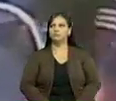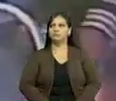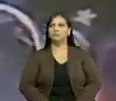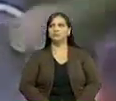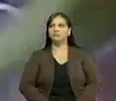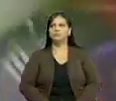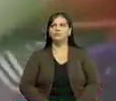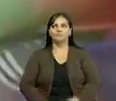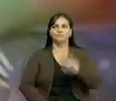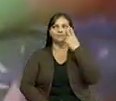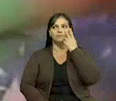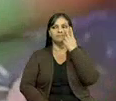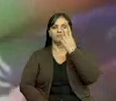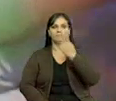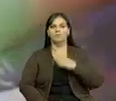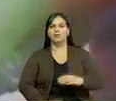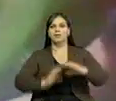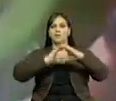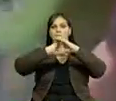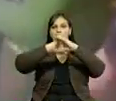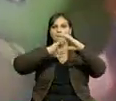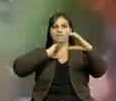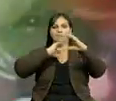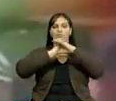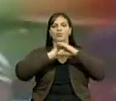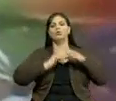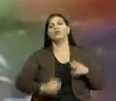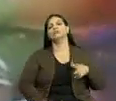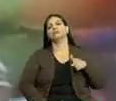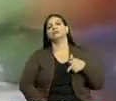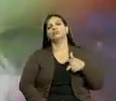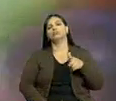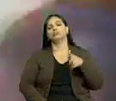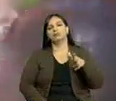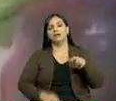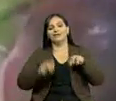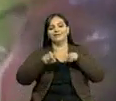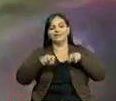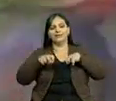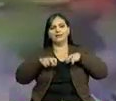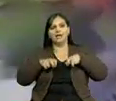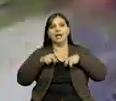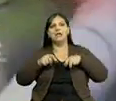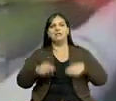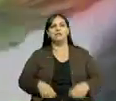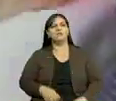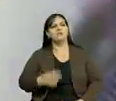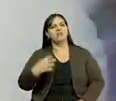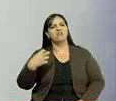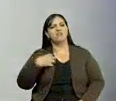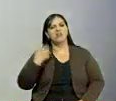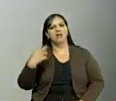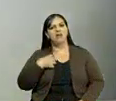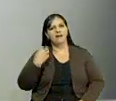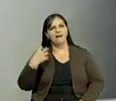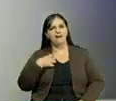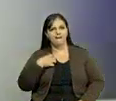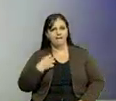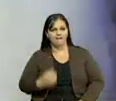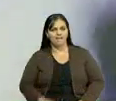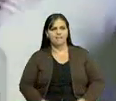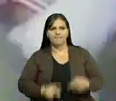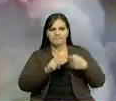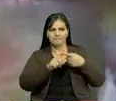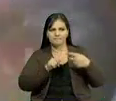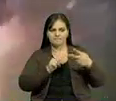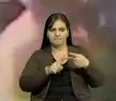La queja por parte de los usuarios de buses se divide en dos situaciones. Una, el irrespeto de las señales de tránsito.